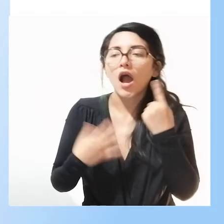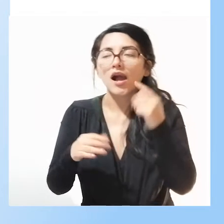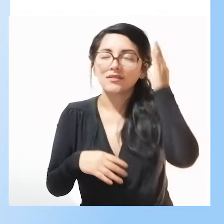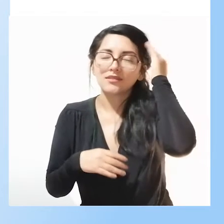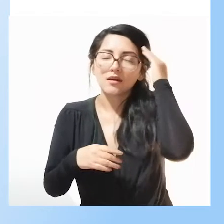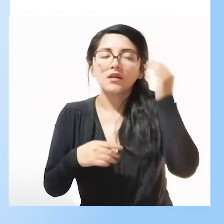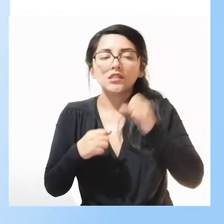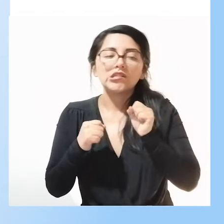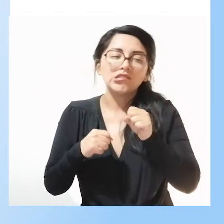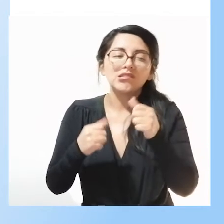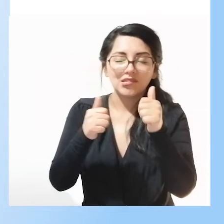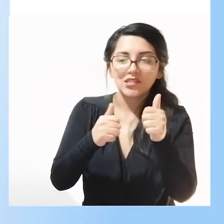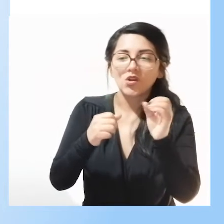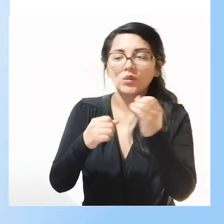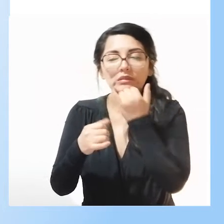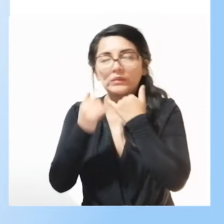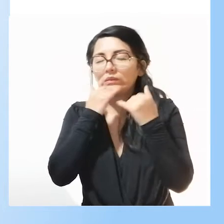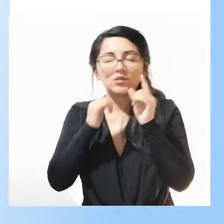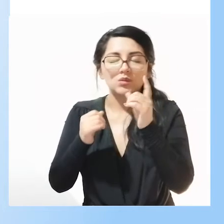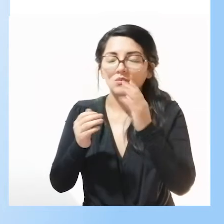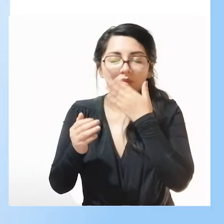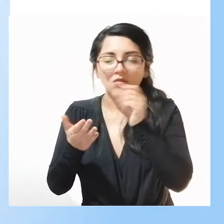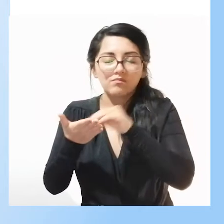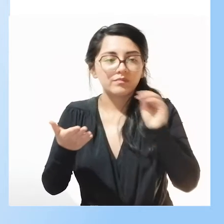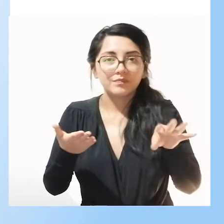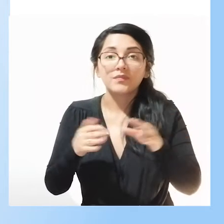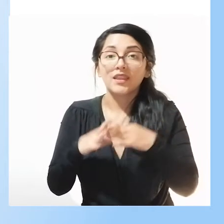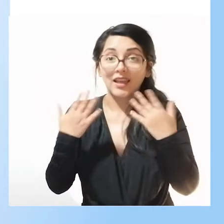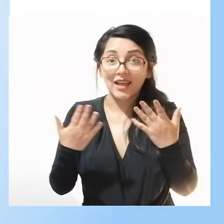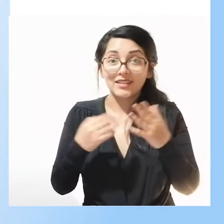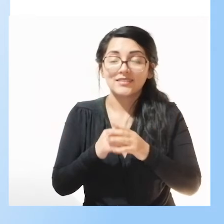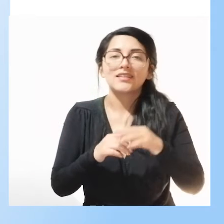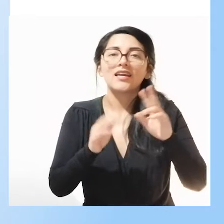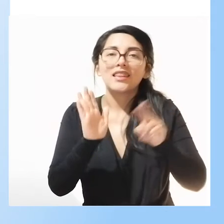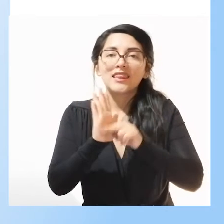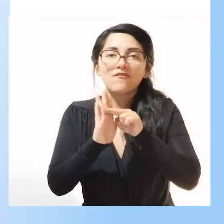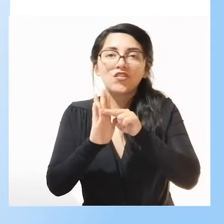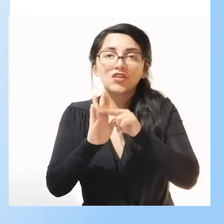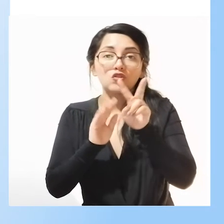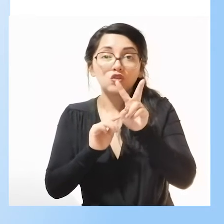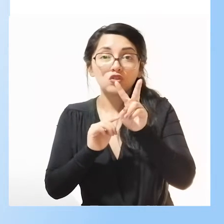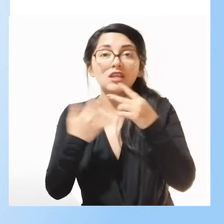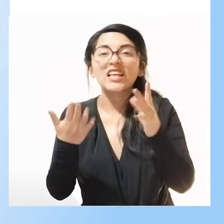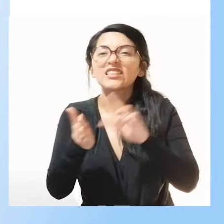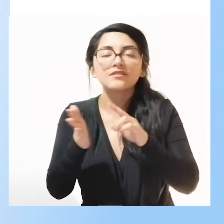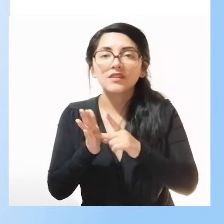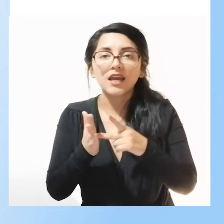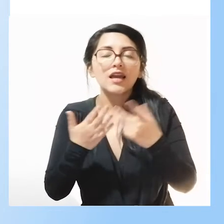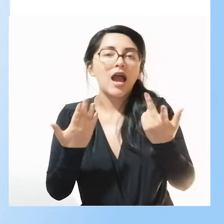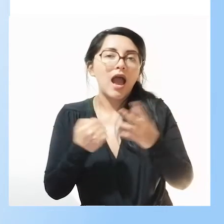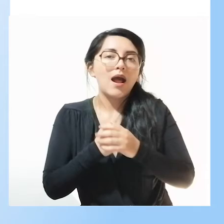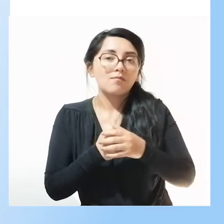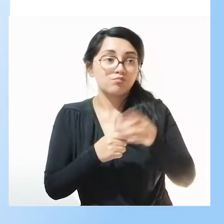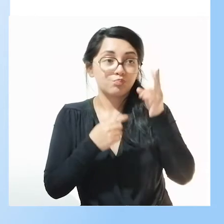buena práctica. El nivel 2 es cuando este profesional ya consensúa con otros este tipo de intervenciones